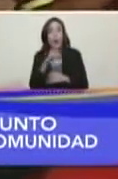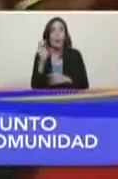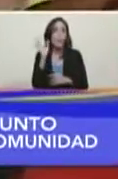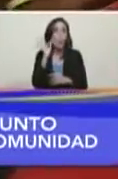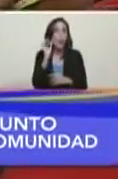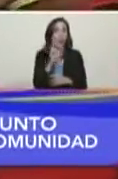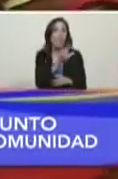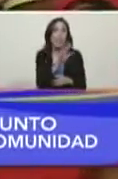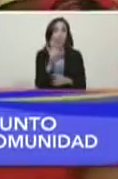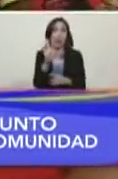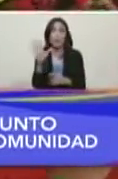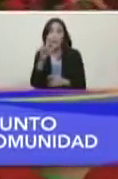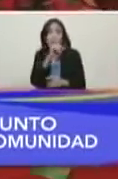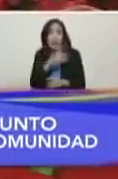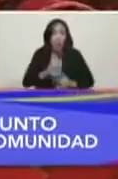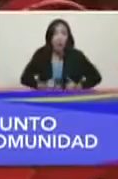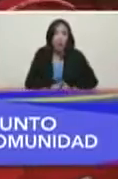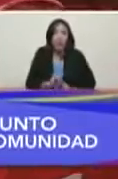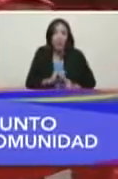muchachos y necesitan su vivienda.